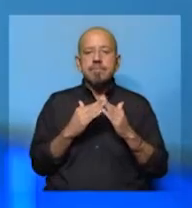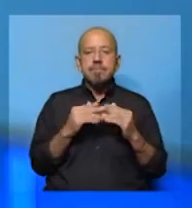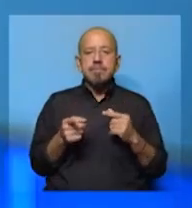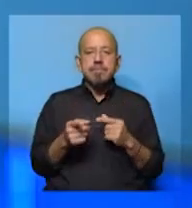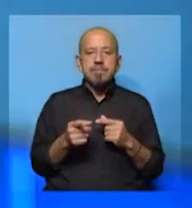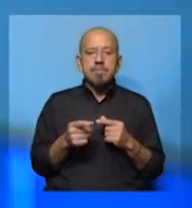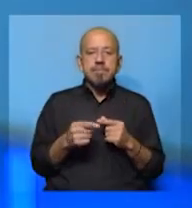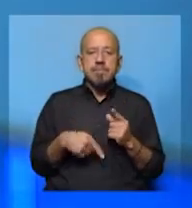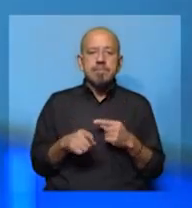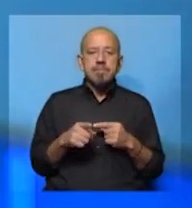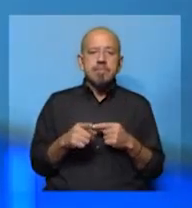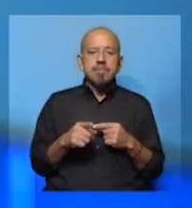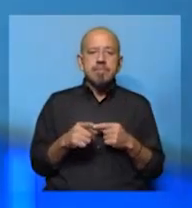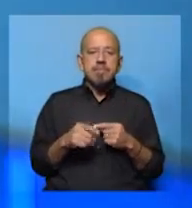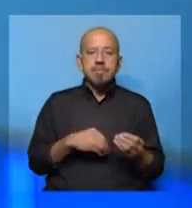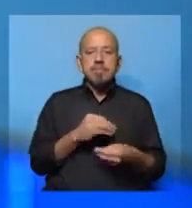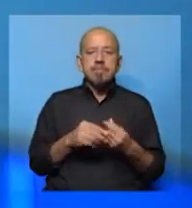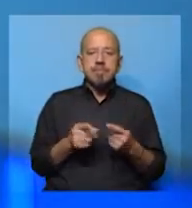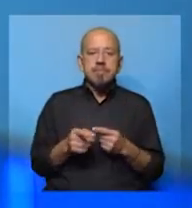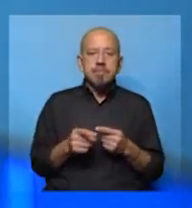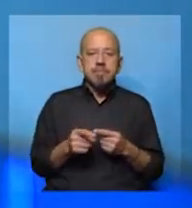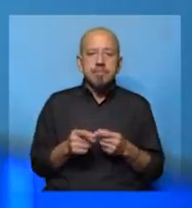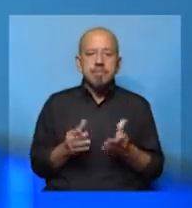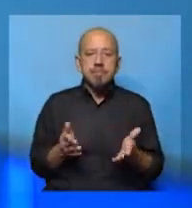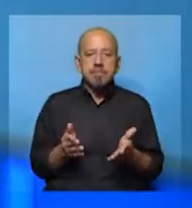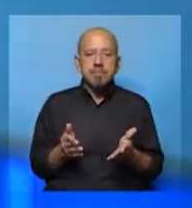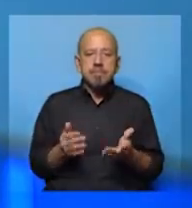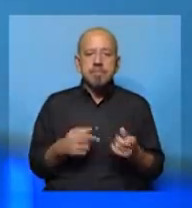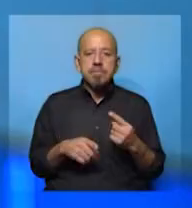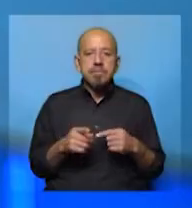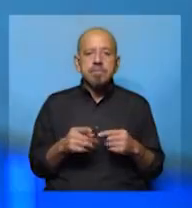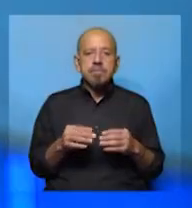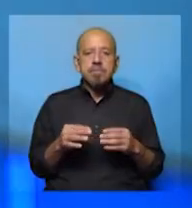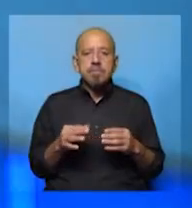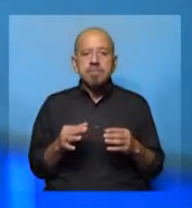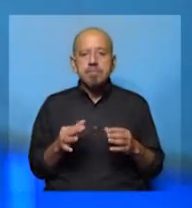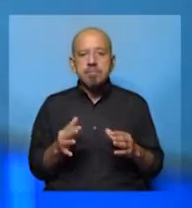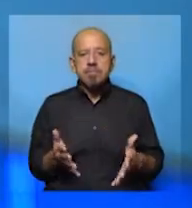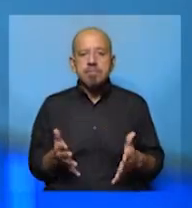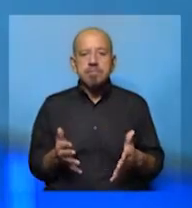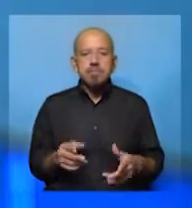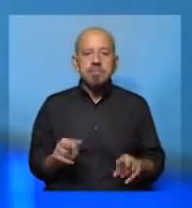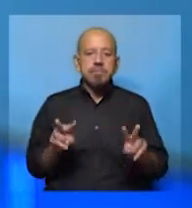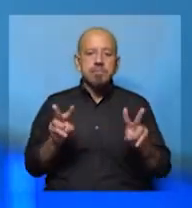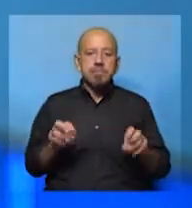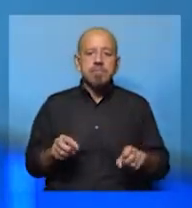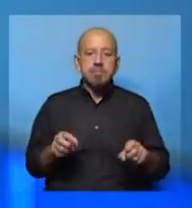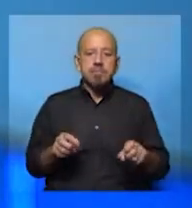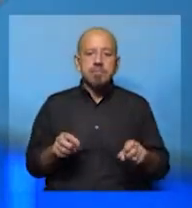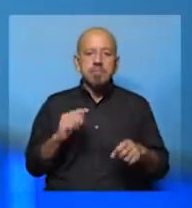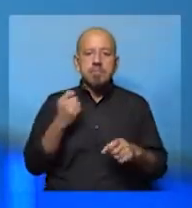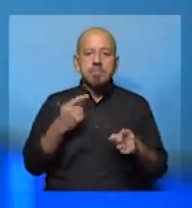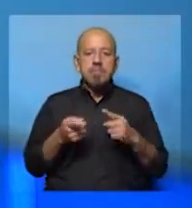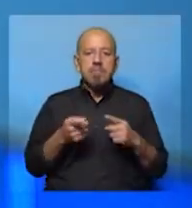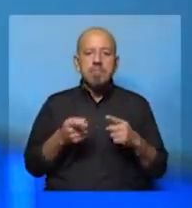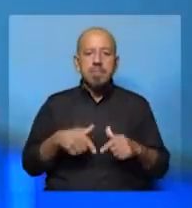asignación familiar la canasta de servicios que implicaba eh el el tema de la electricidad o sea porque no te olvides